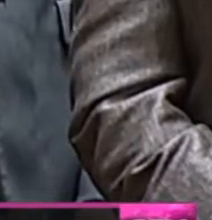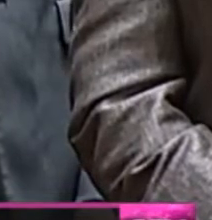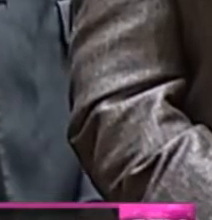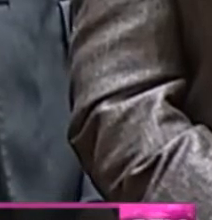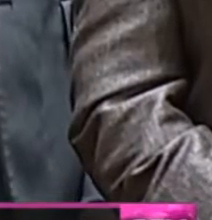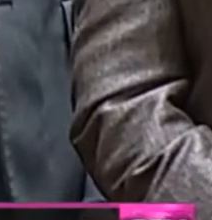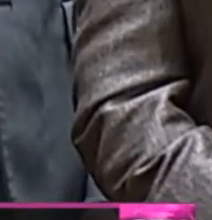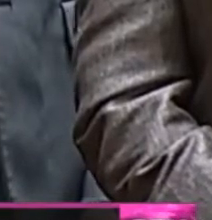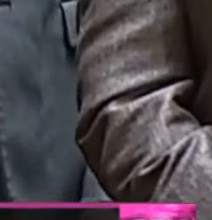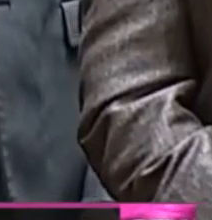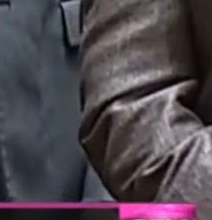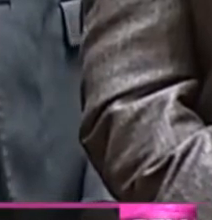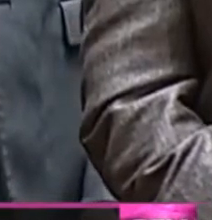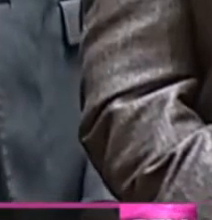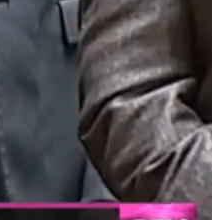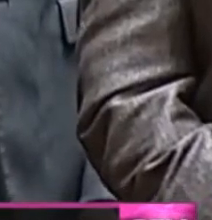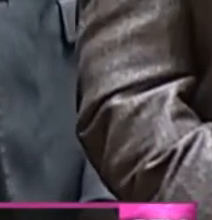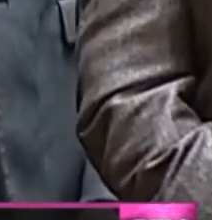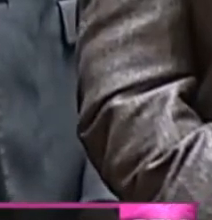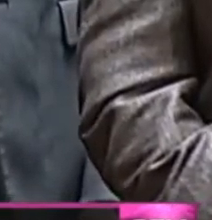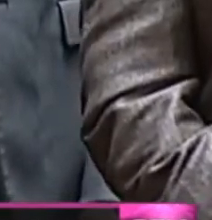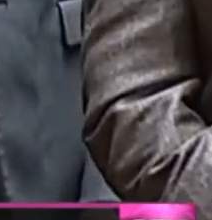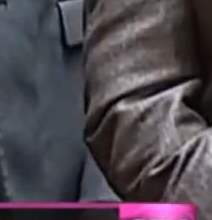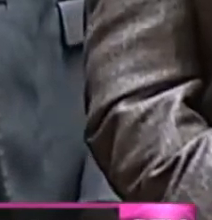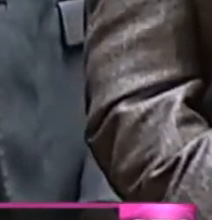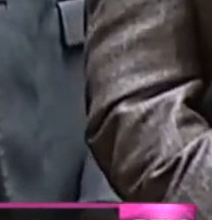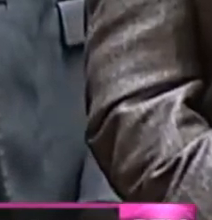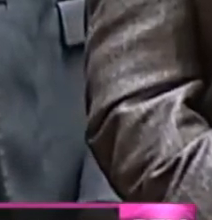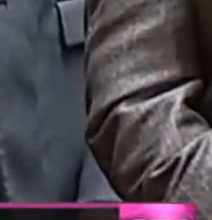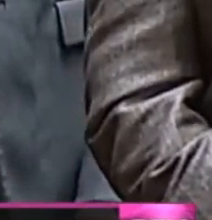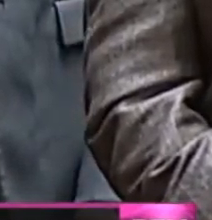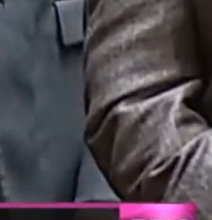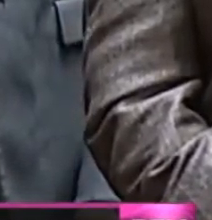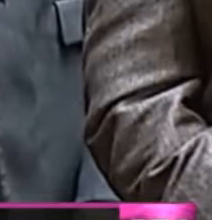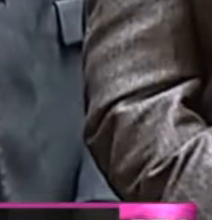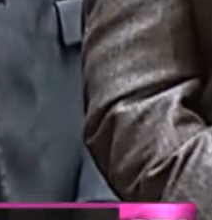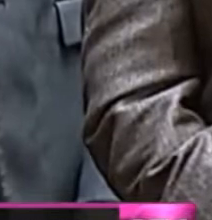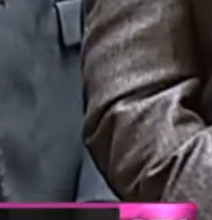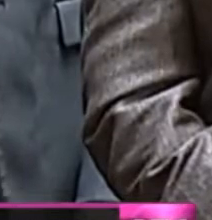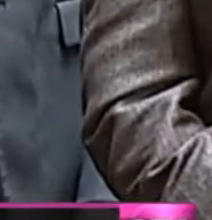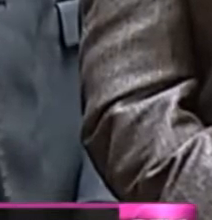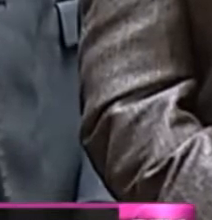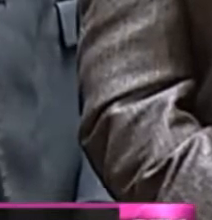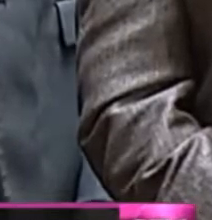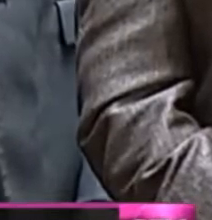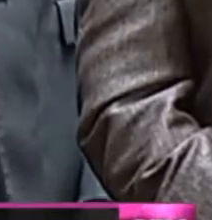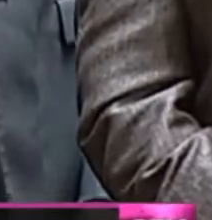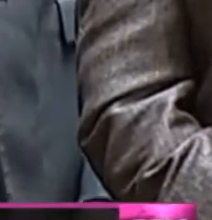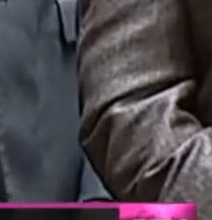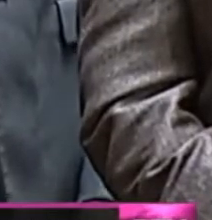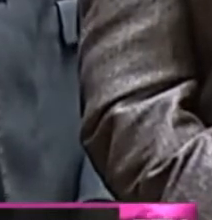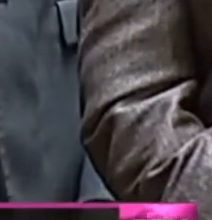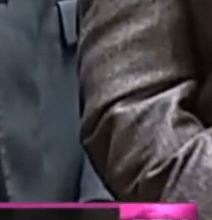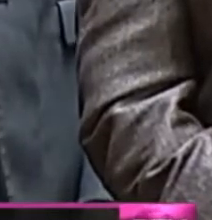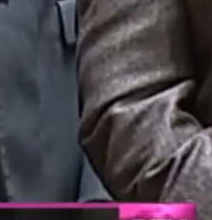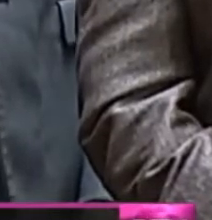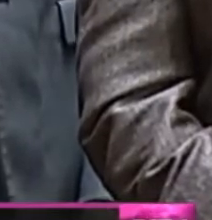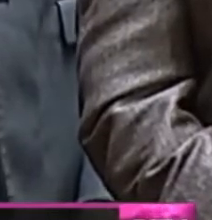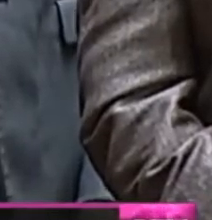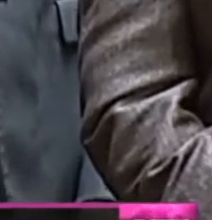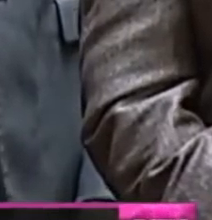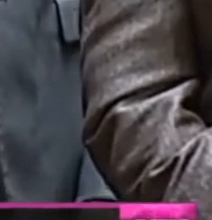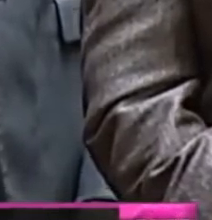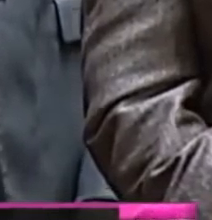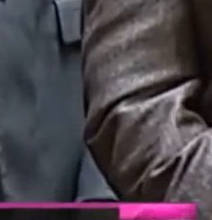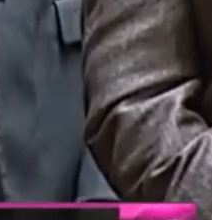gobierno, mantir, necarusti, acabonos, guanacampis, naira, cataroja, saranta, eñez, caqui, sasino, maitawai, araqui, Ukharusti sarara ki payir